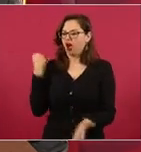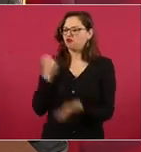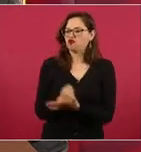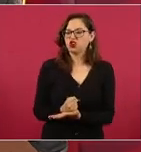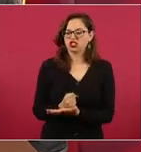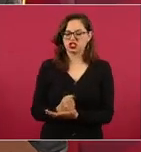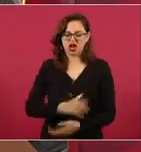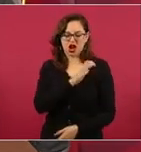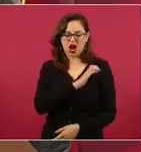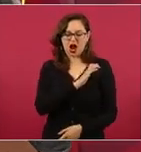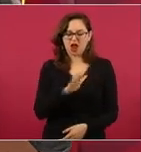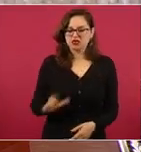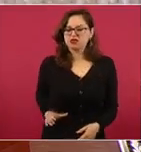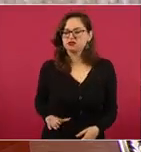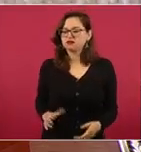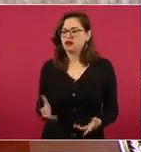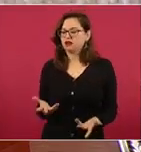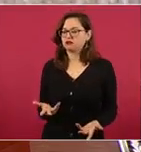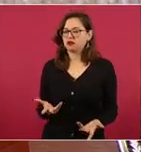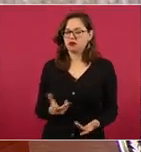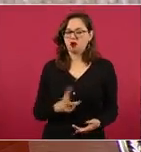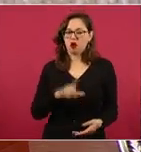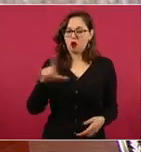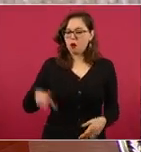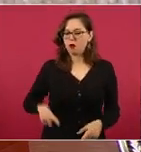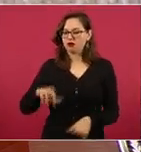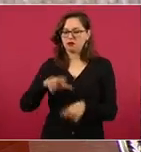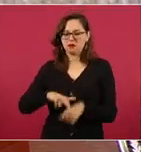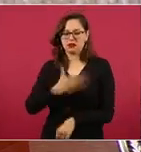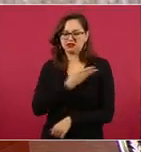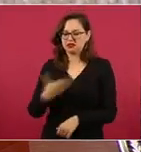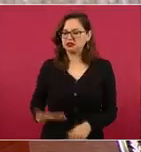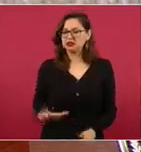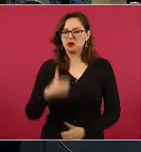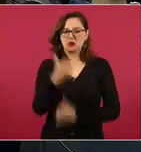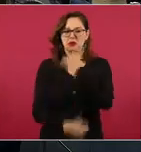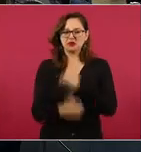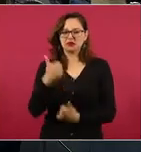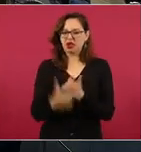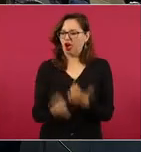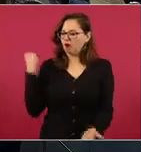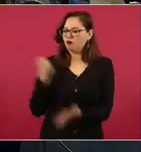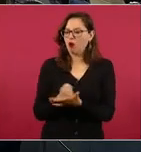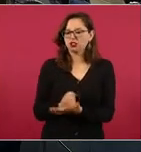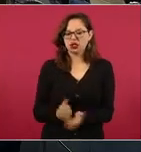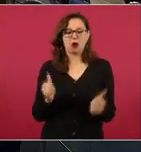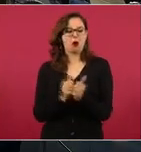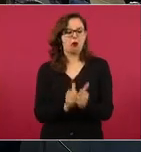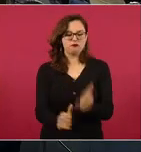gobernador o presidente, haya sido como haya sido, pues entonces fraude, ¿no?